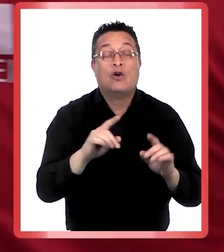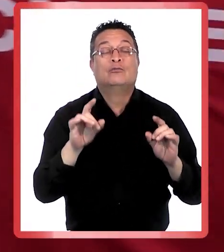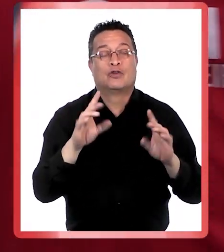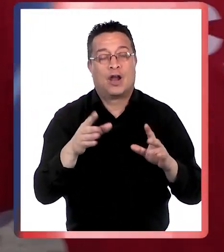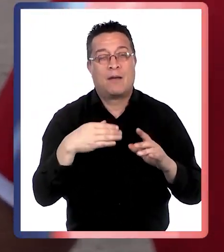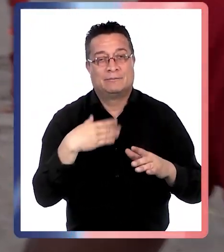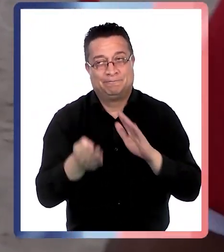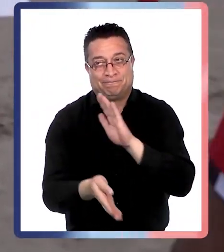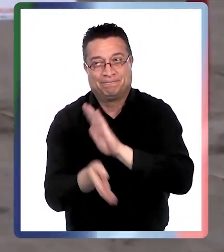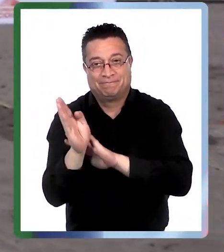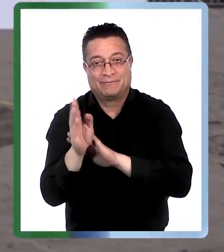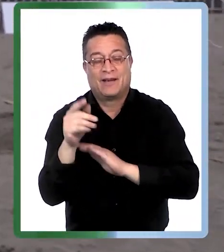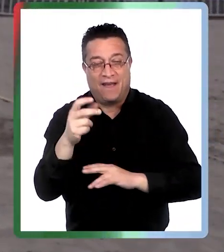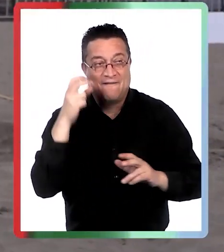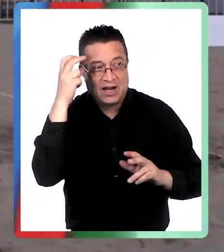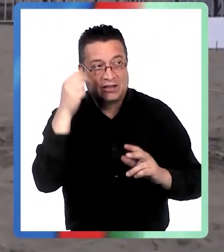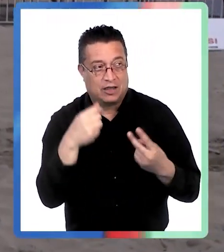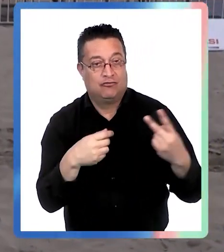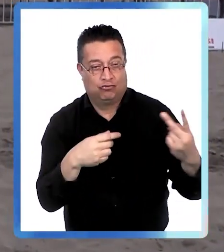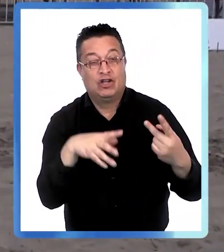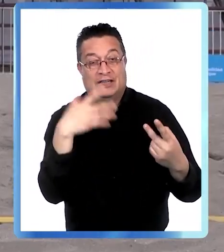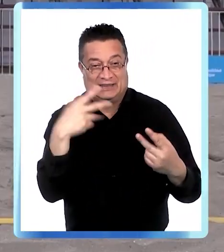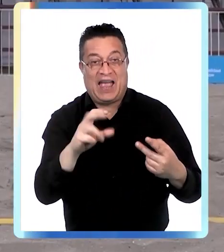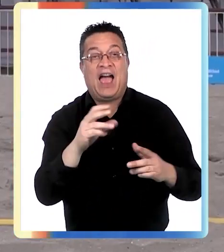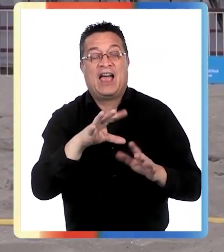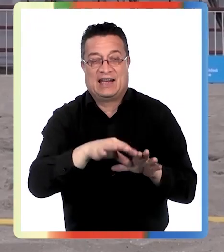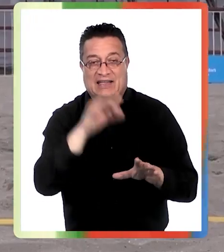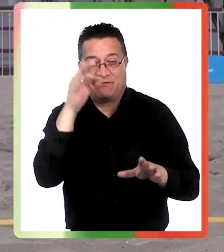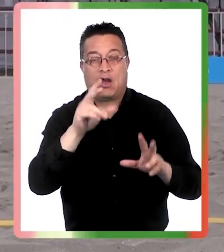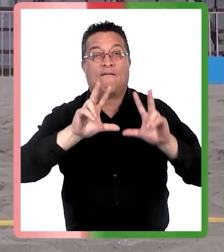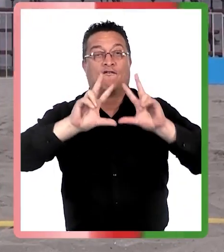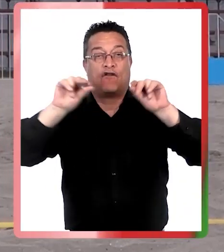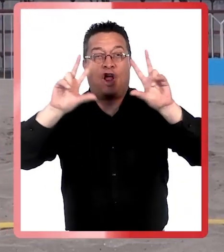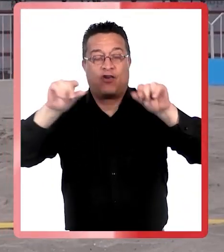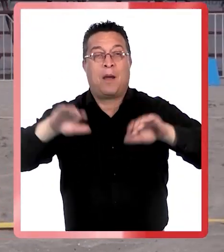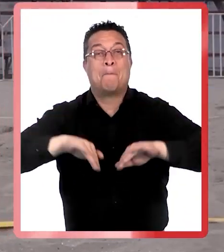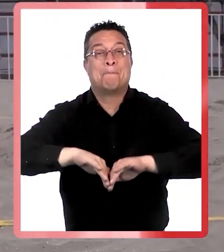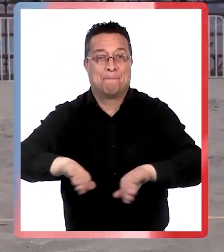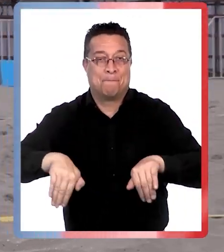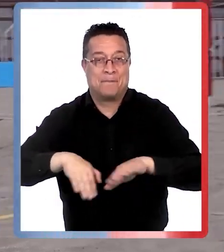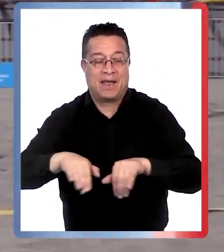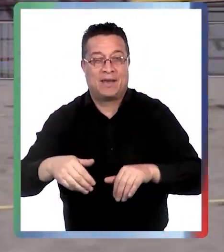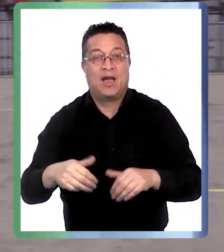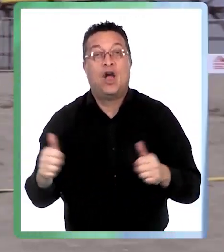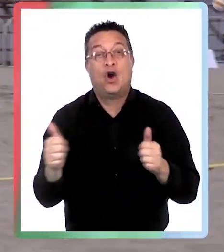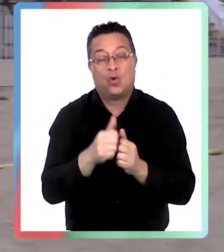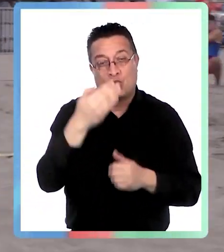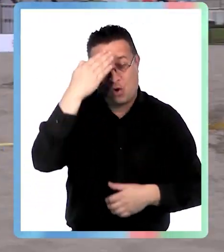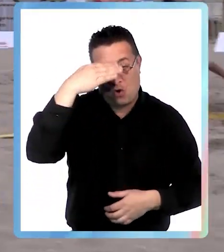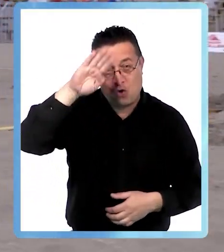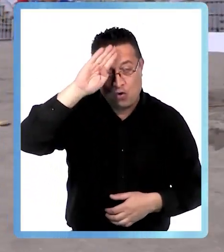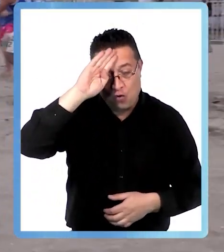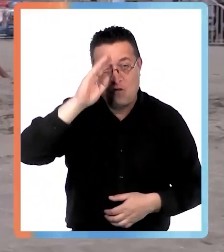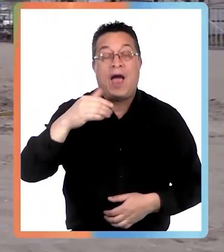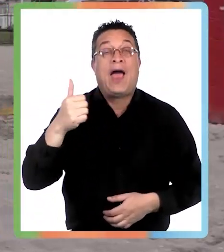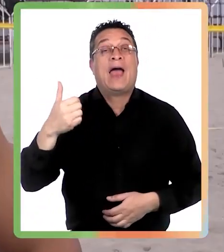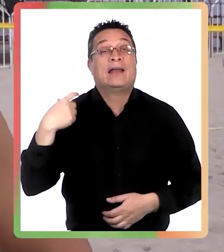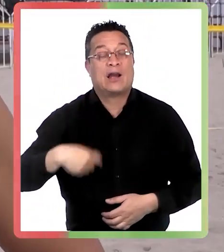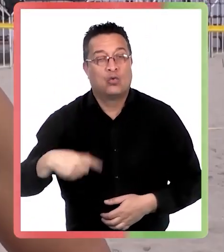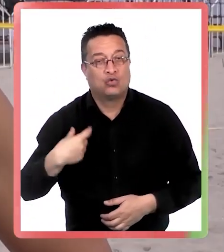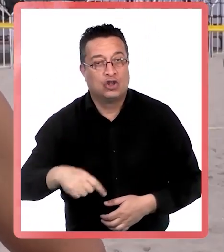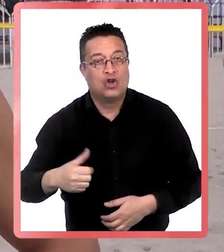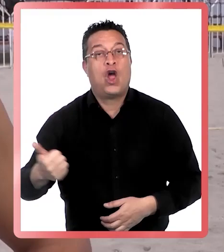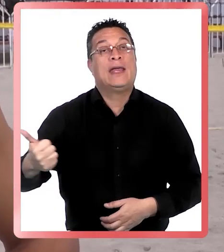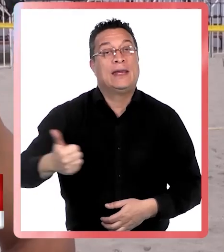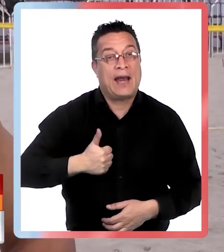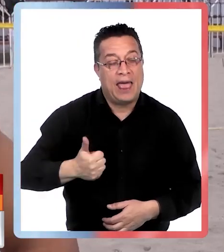acompañar a Brasil el país sudamericano ya clasificado en voley playa junto a Cuba Estados Unidos y Canadá